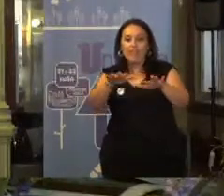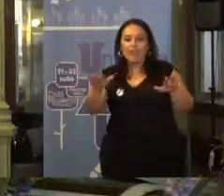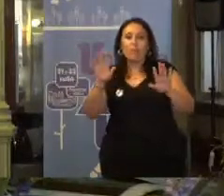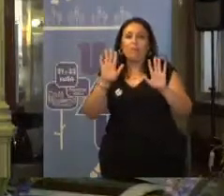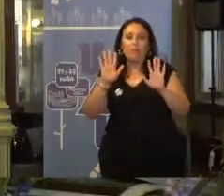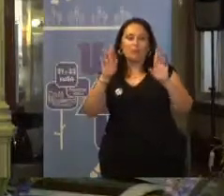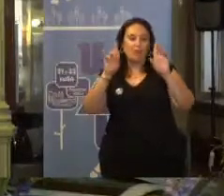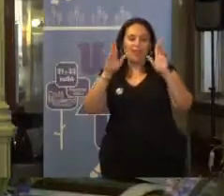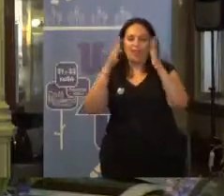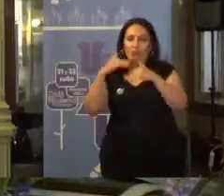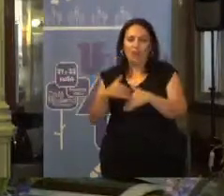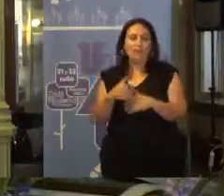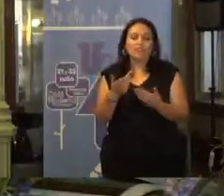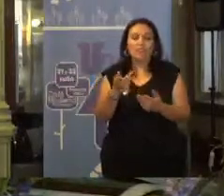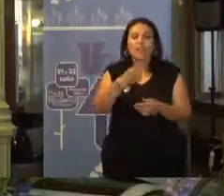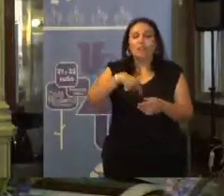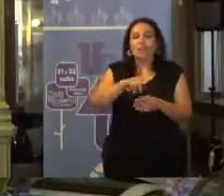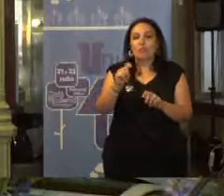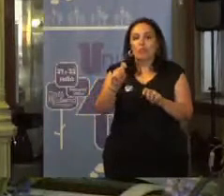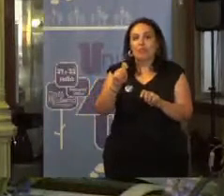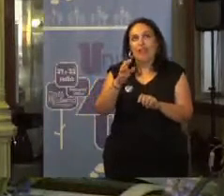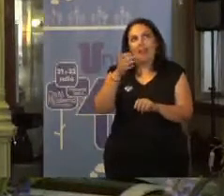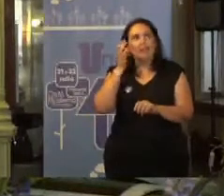que as mulleres se nos atribúe ese mal de